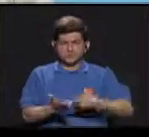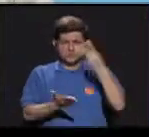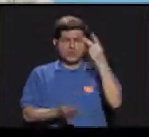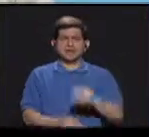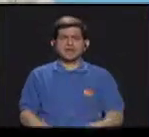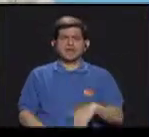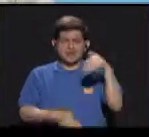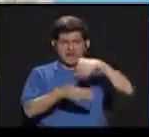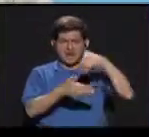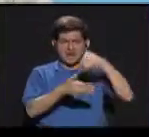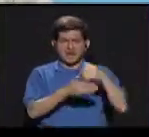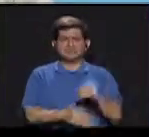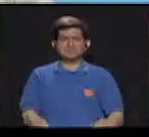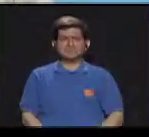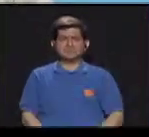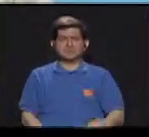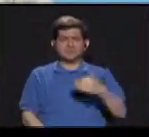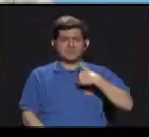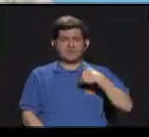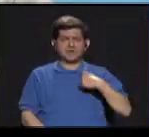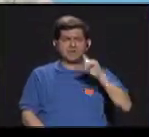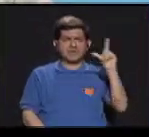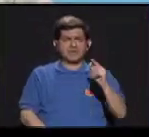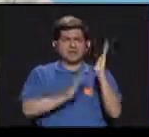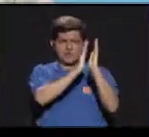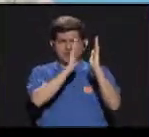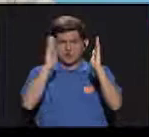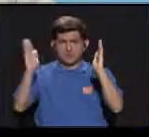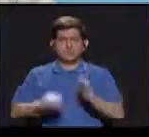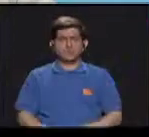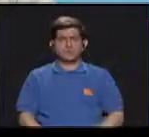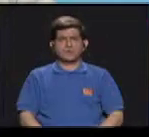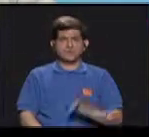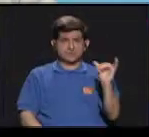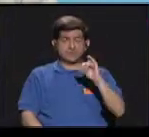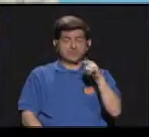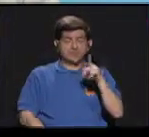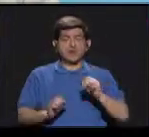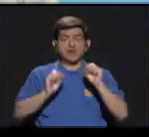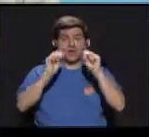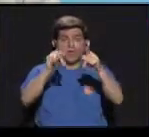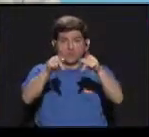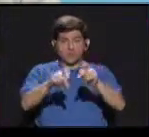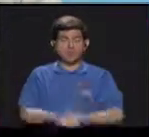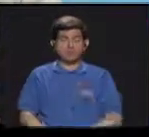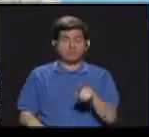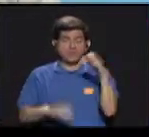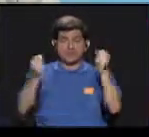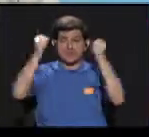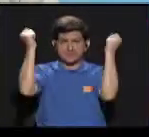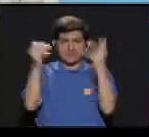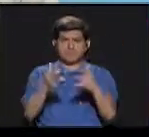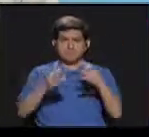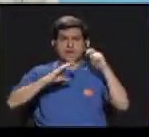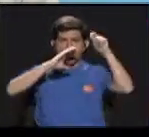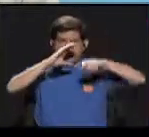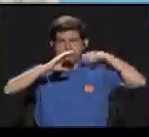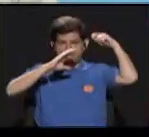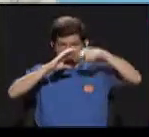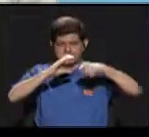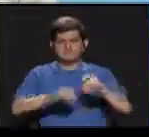archivo audiovisual, claro, cinematográfico de Lunes de Cinemateca, que nos permite, mediante esa magia del